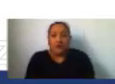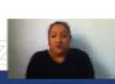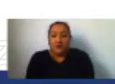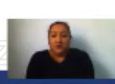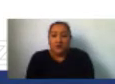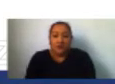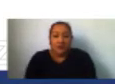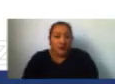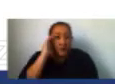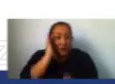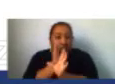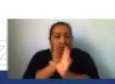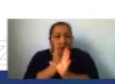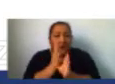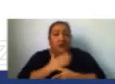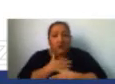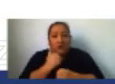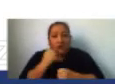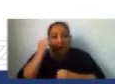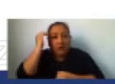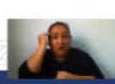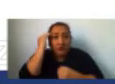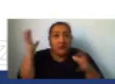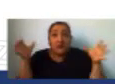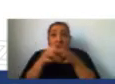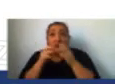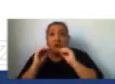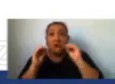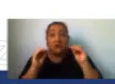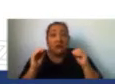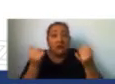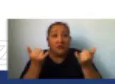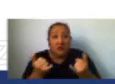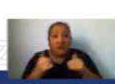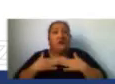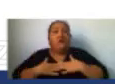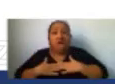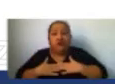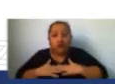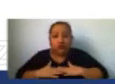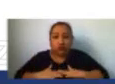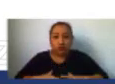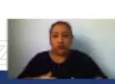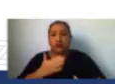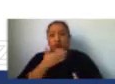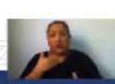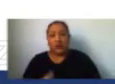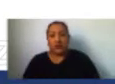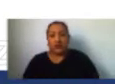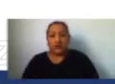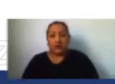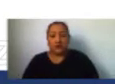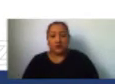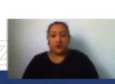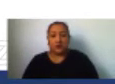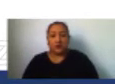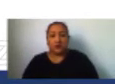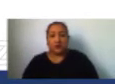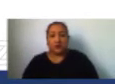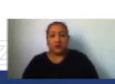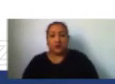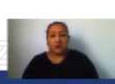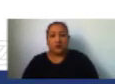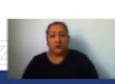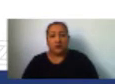psicólogos de salud mental, lográndose que ellas hoy puedan estar mejor. Igual ha ocurrido en otros